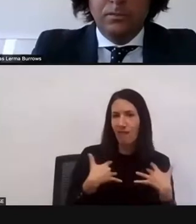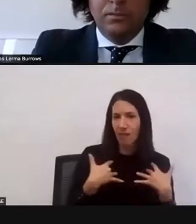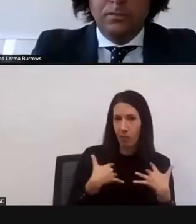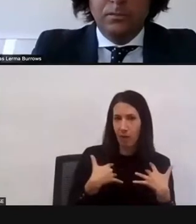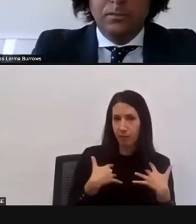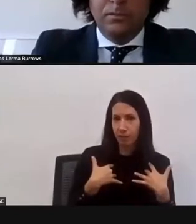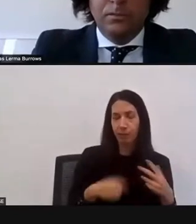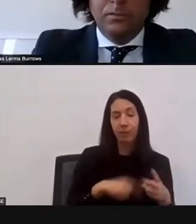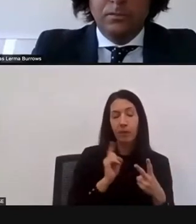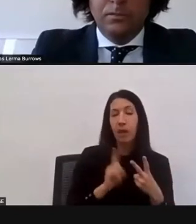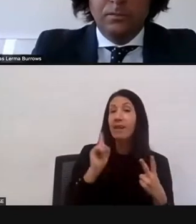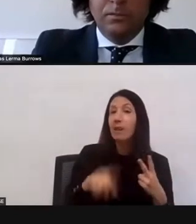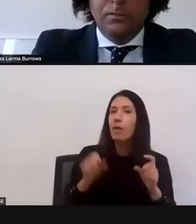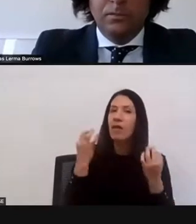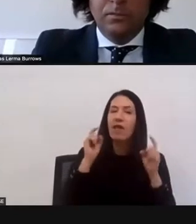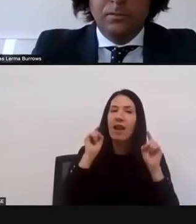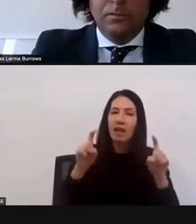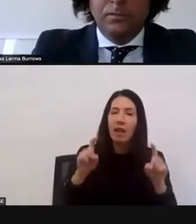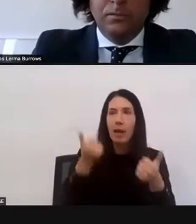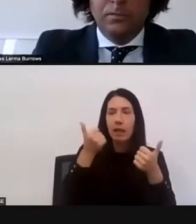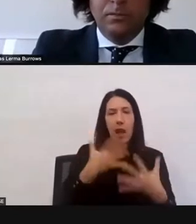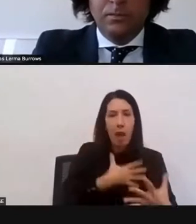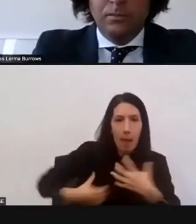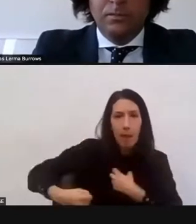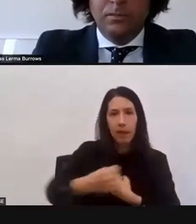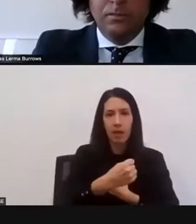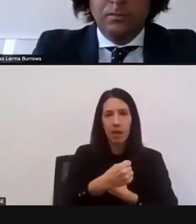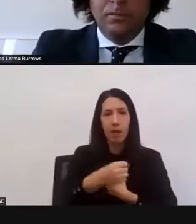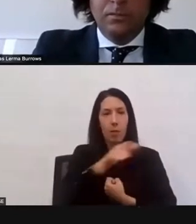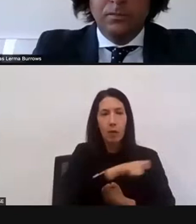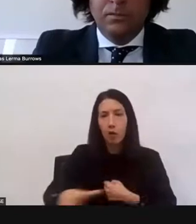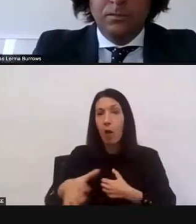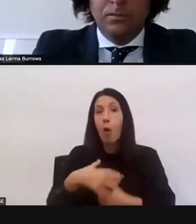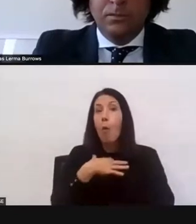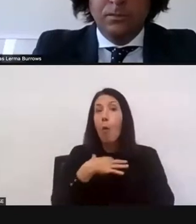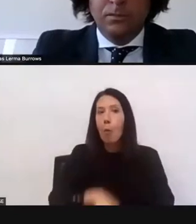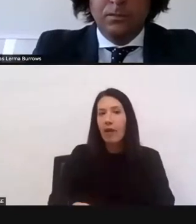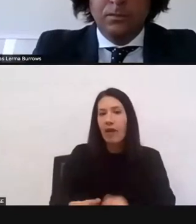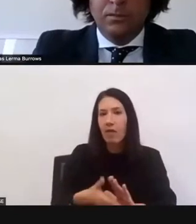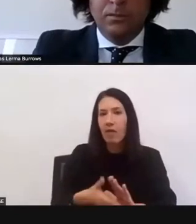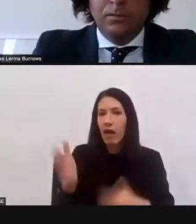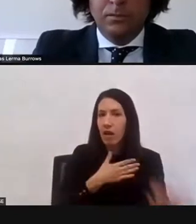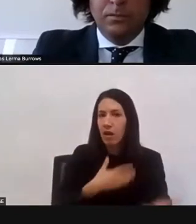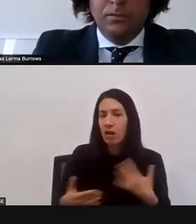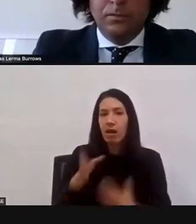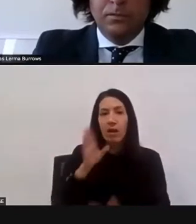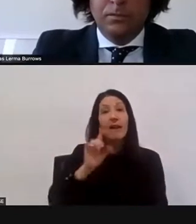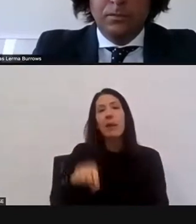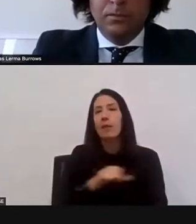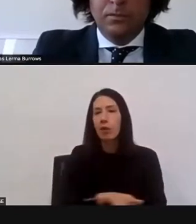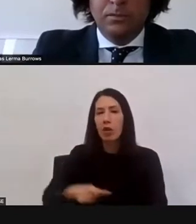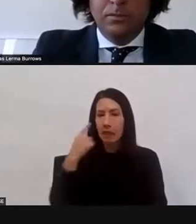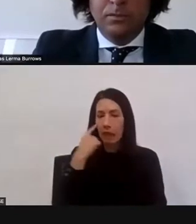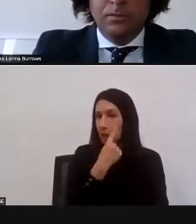que educar en empatía a autores o potenciales autores de estos hechos y a los testigos, como decíamos.